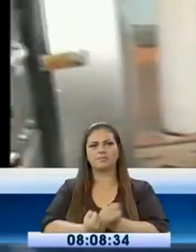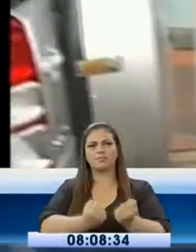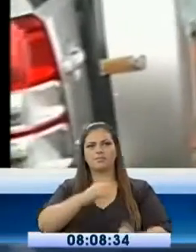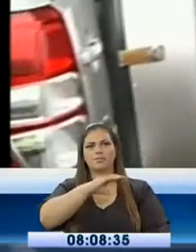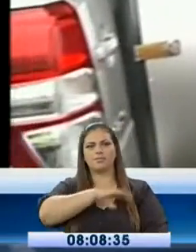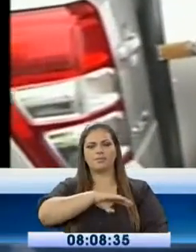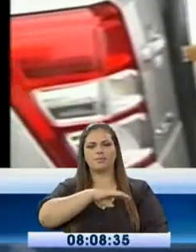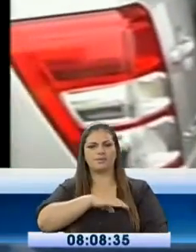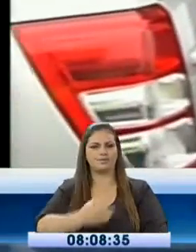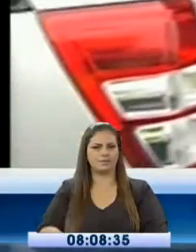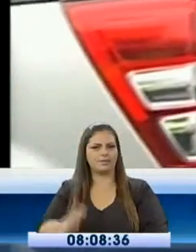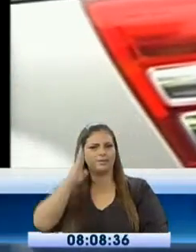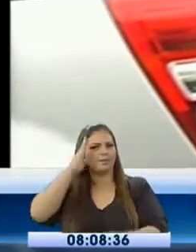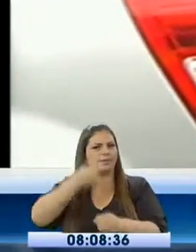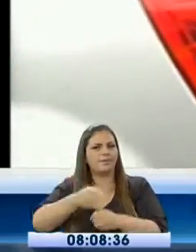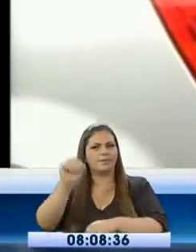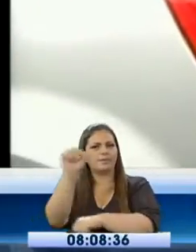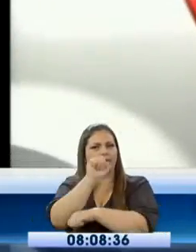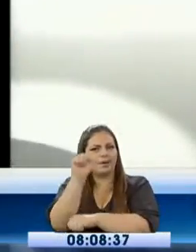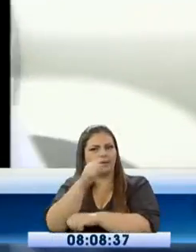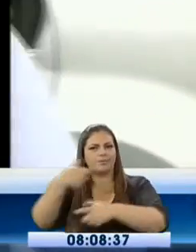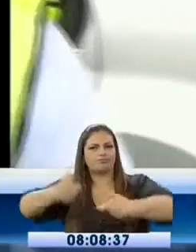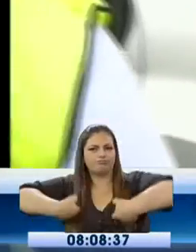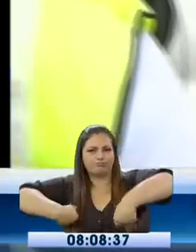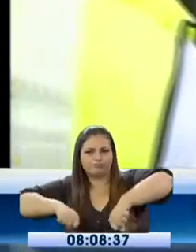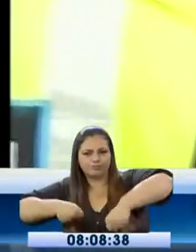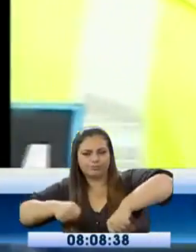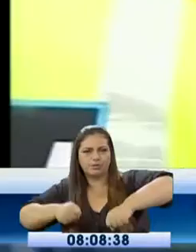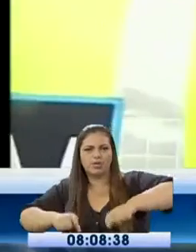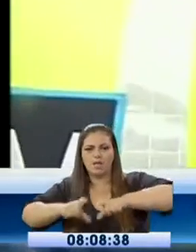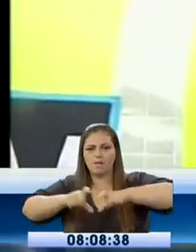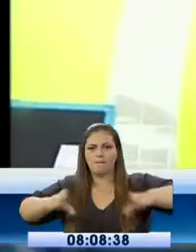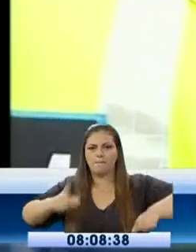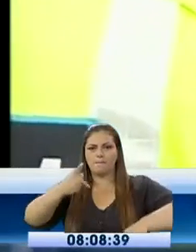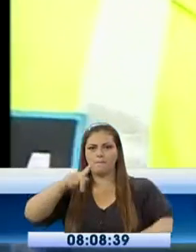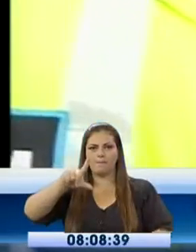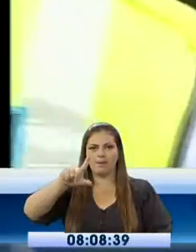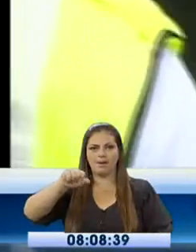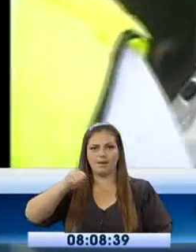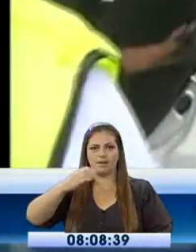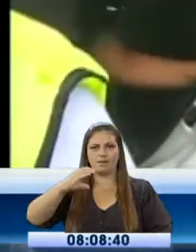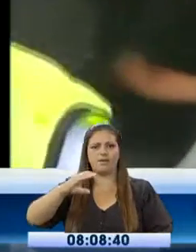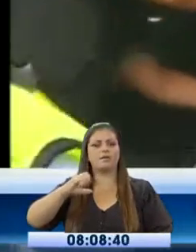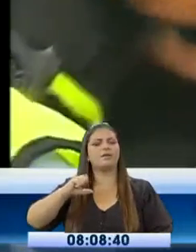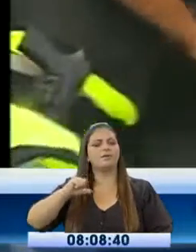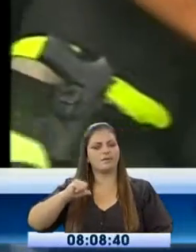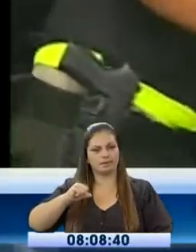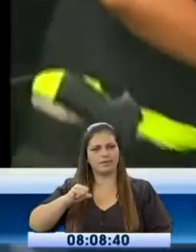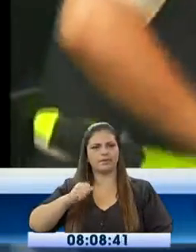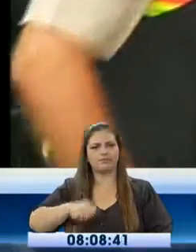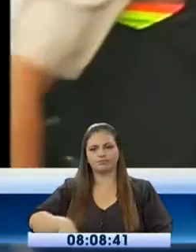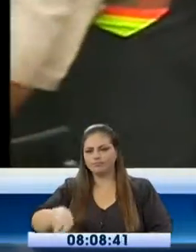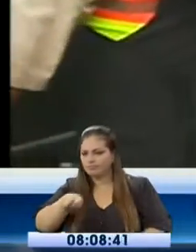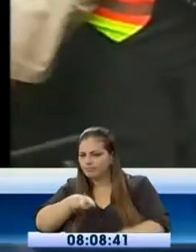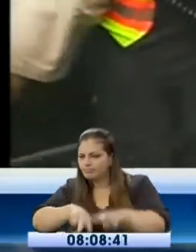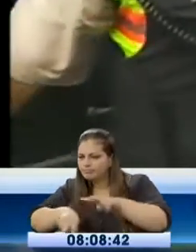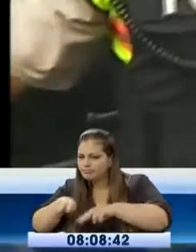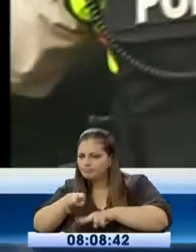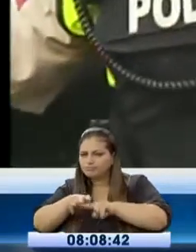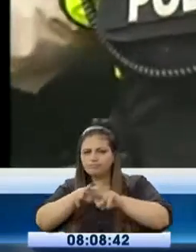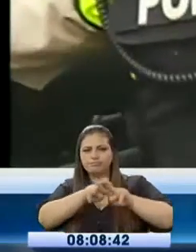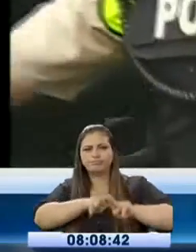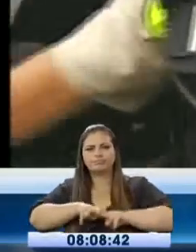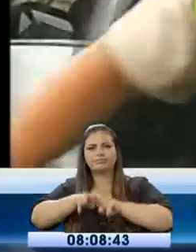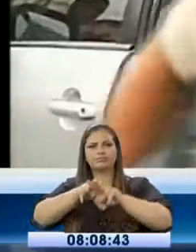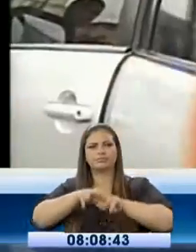de placas, con la revisión de, como vemos aquí, por ejemplo, este vehículo tiene vidrios oscuros y eso no